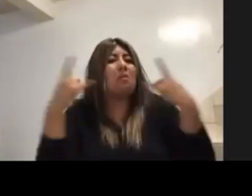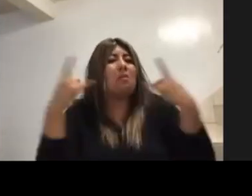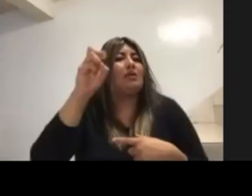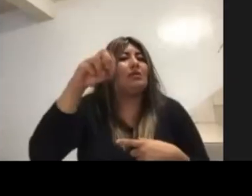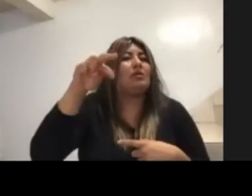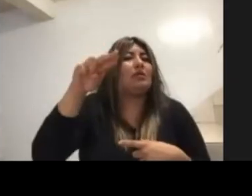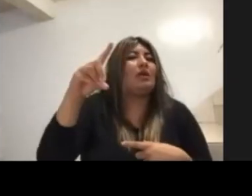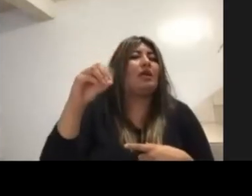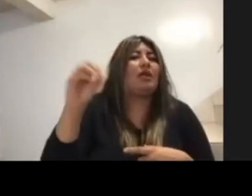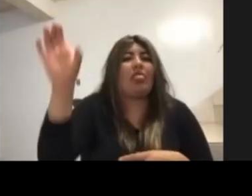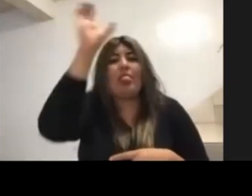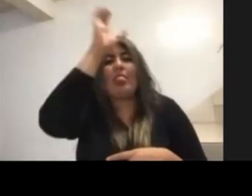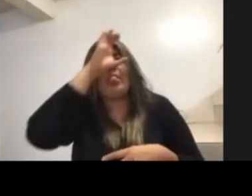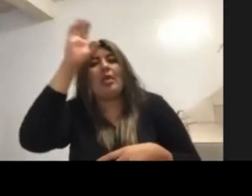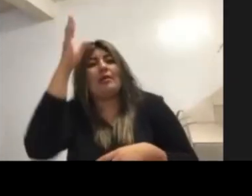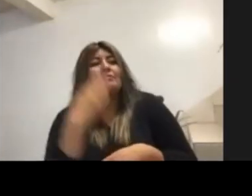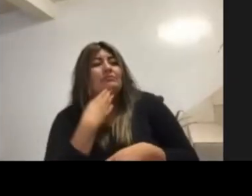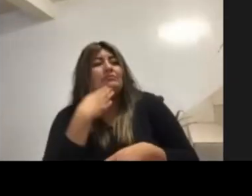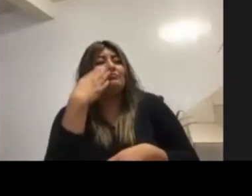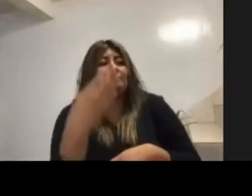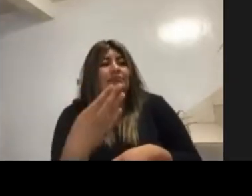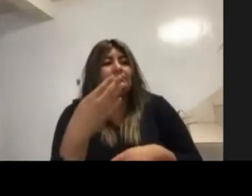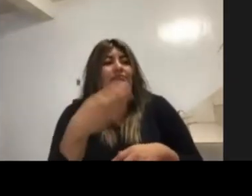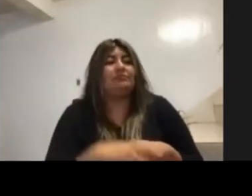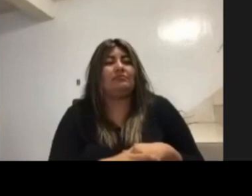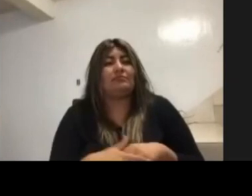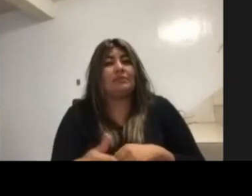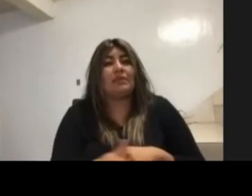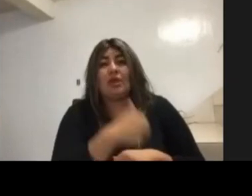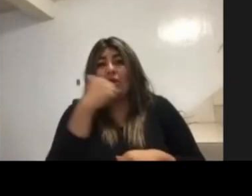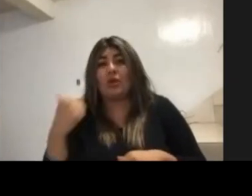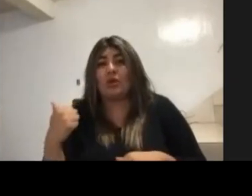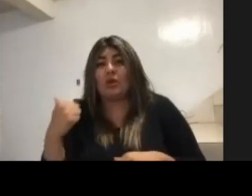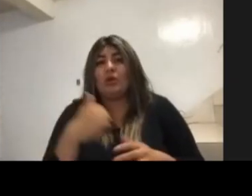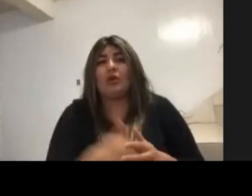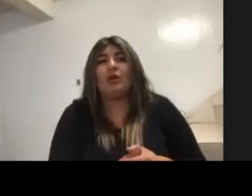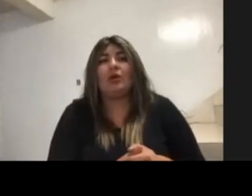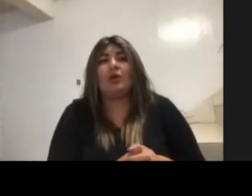cultural y lo hizo muy bien. La siguiente.